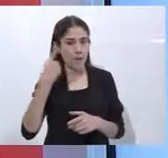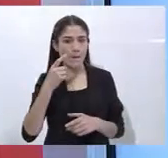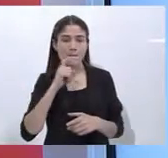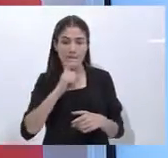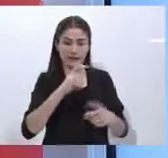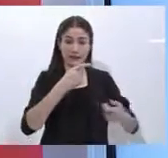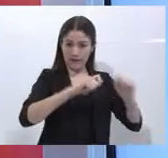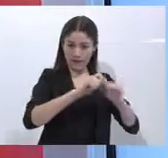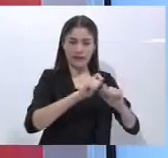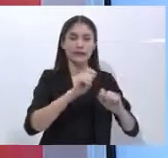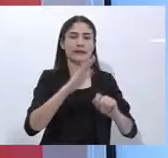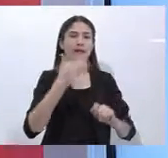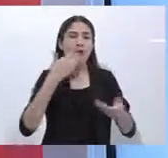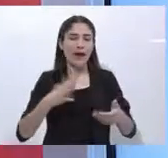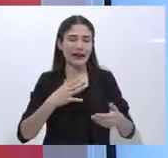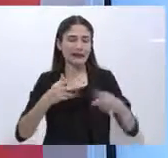la